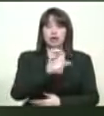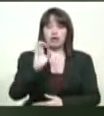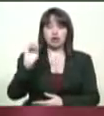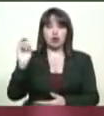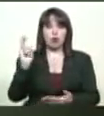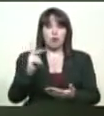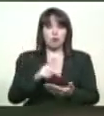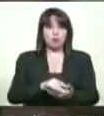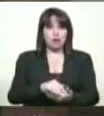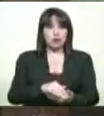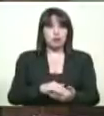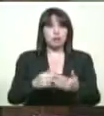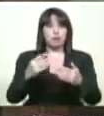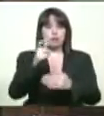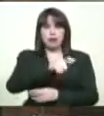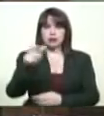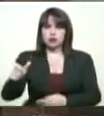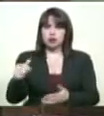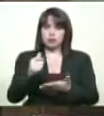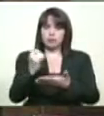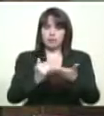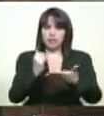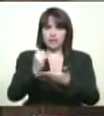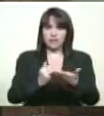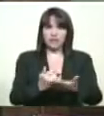inscribieron se pierden de vista